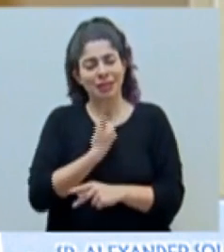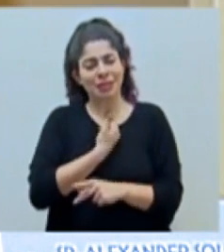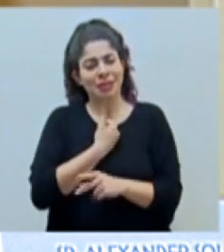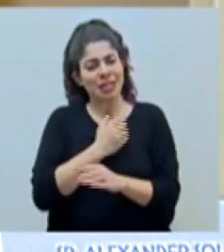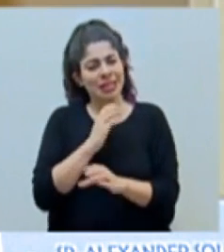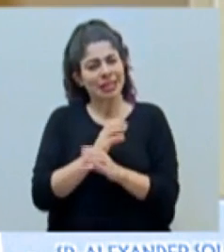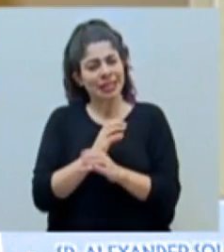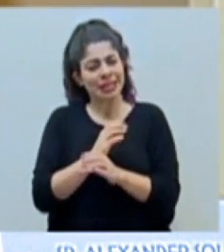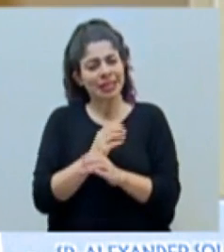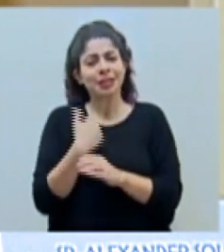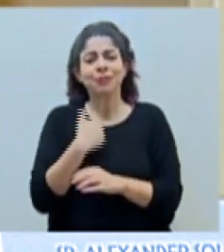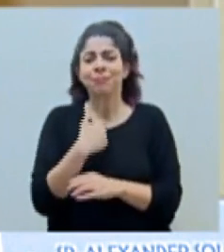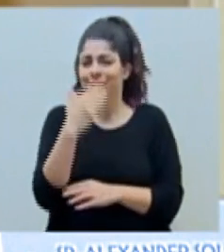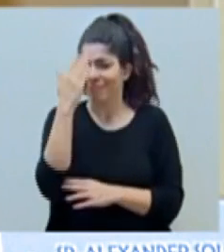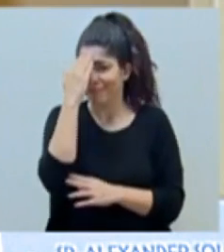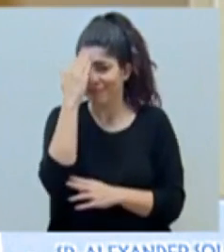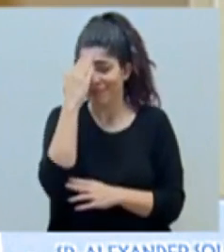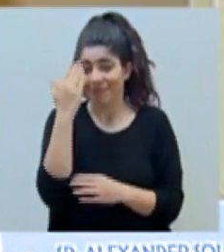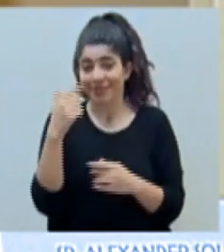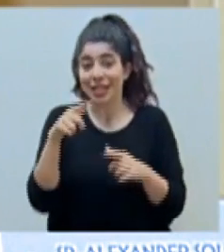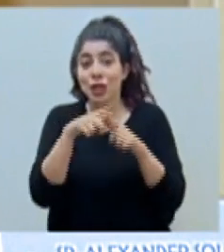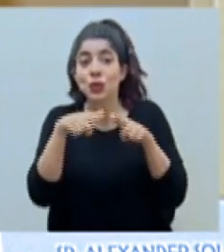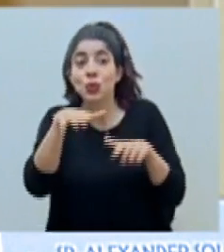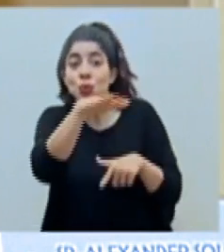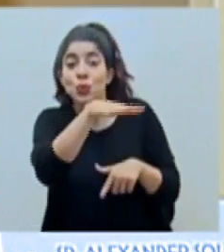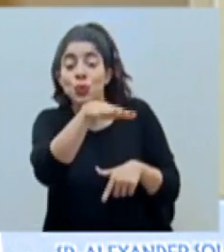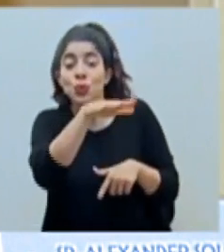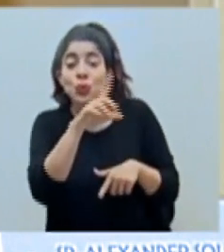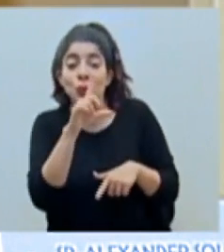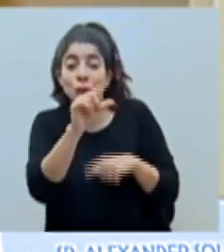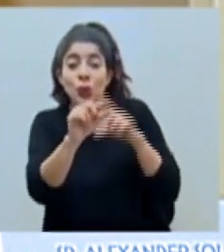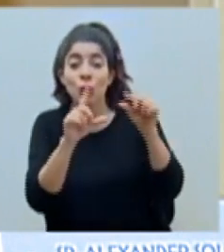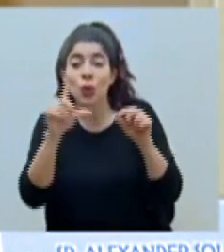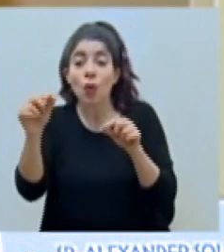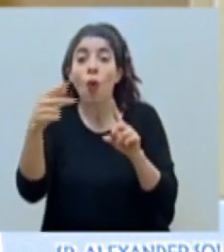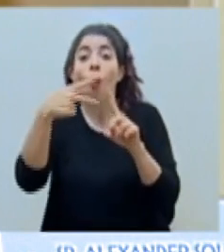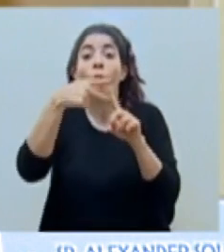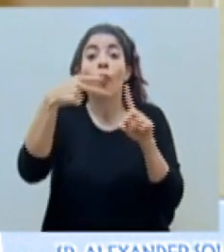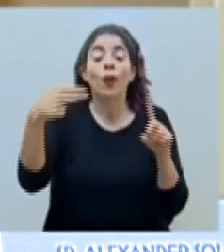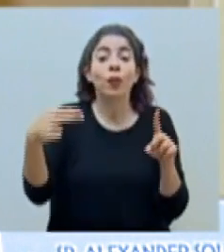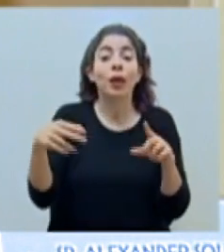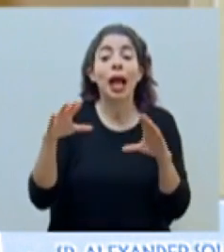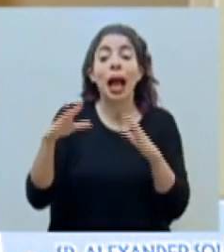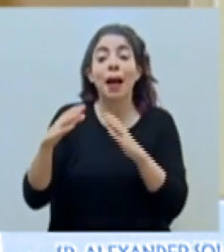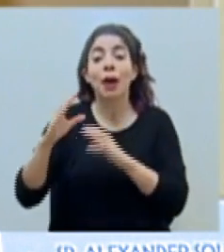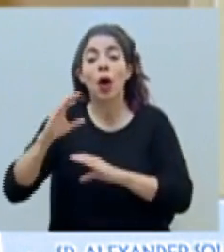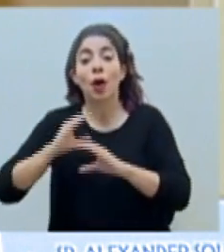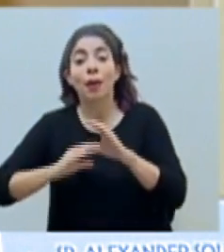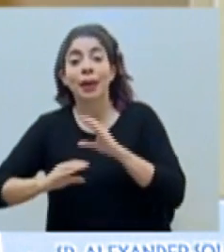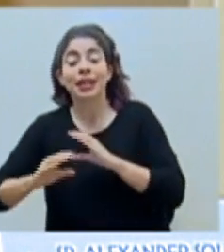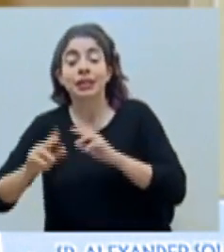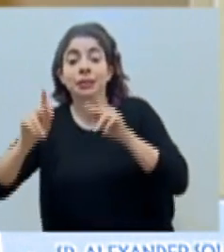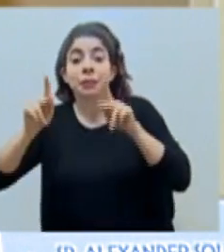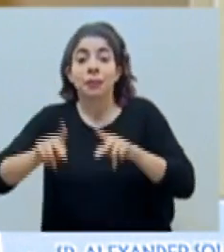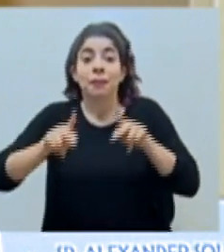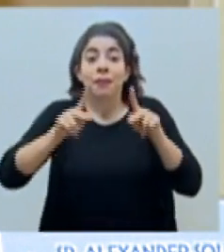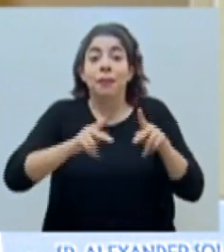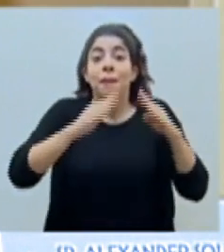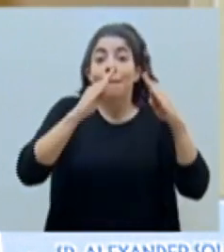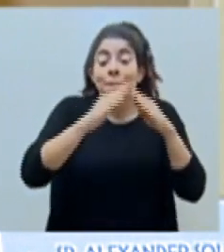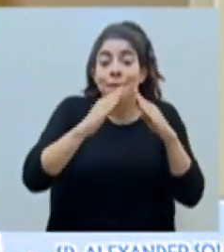autocuidado. Sabemos que en estas zonas los hoteleros, las cámaras de comercio, las personas que